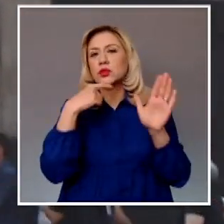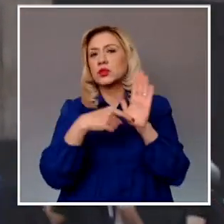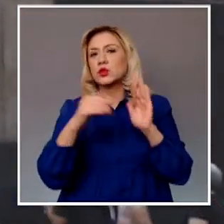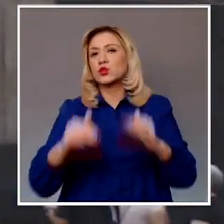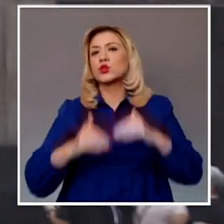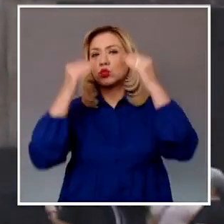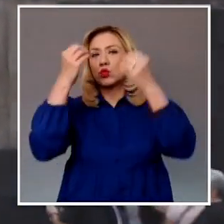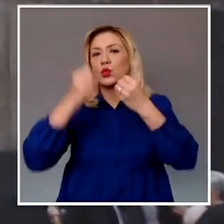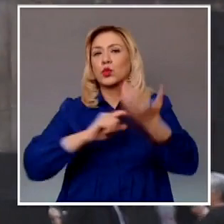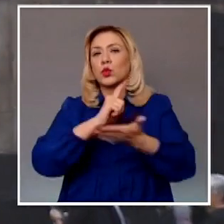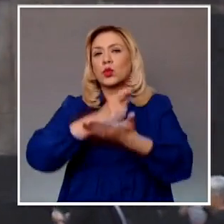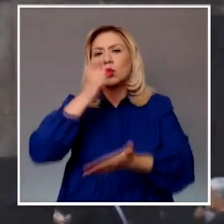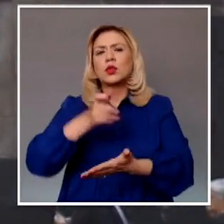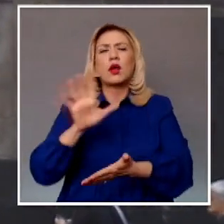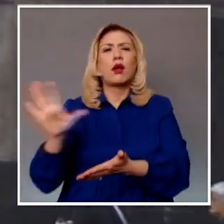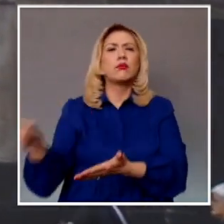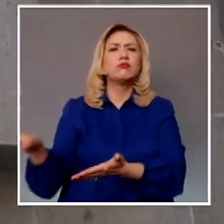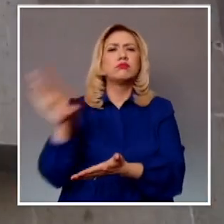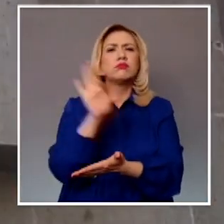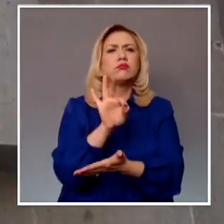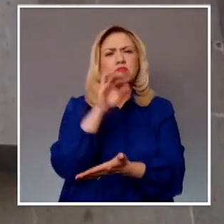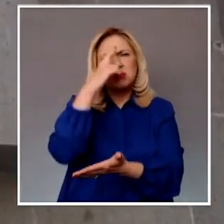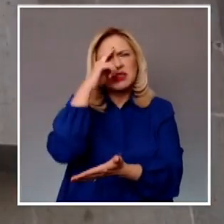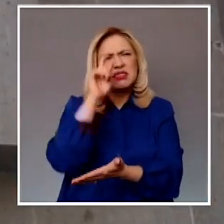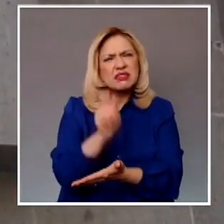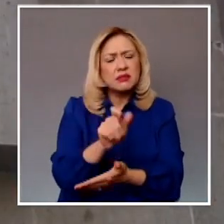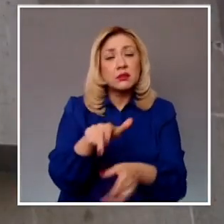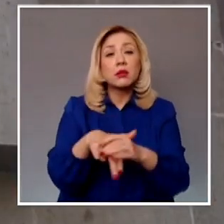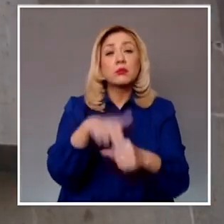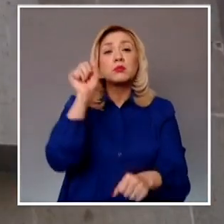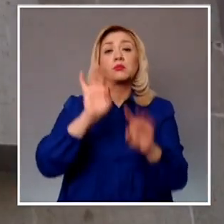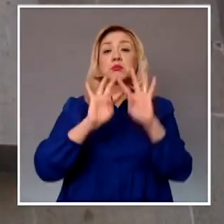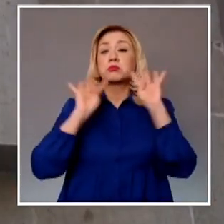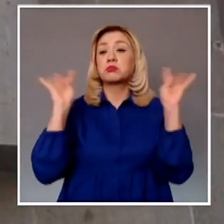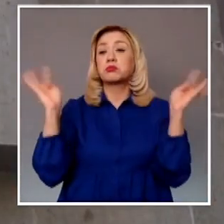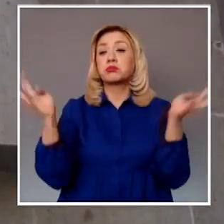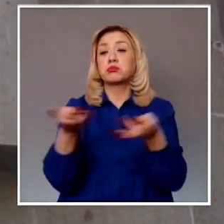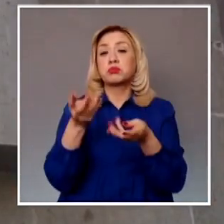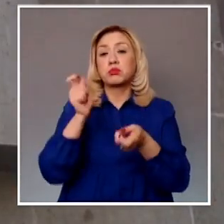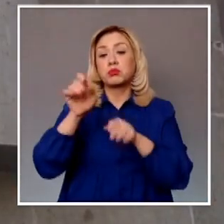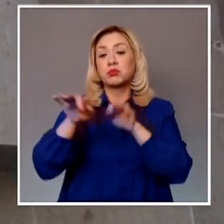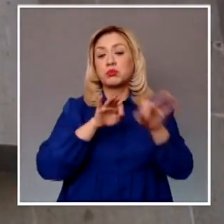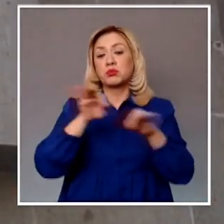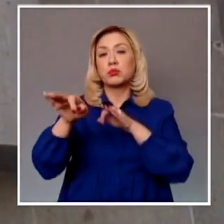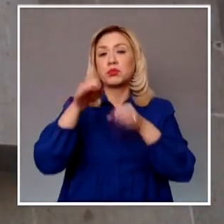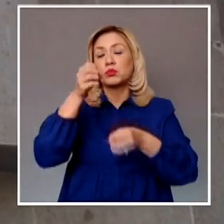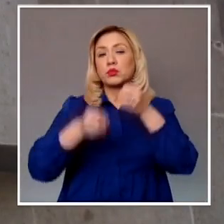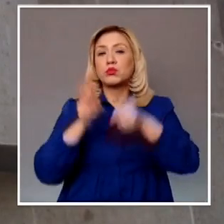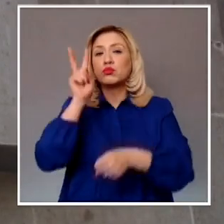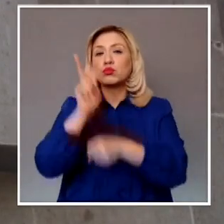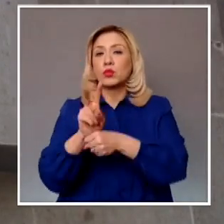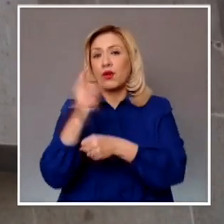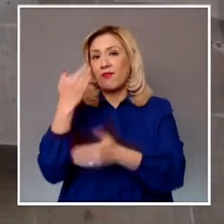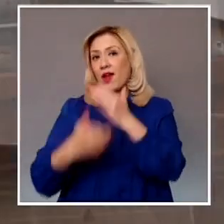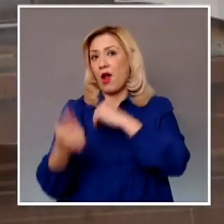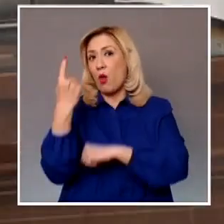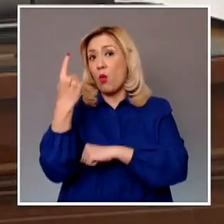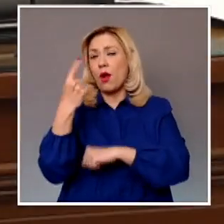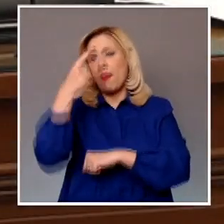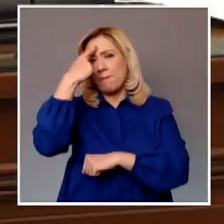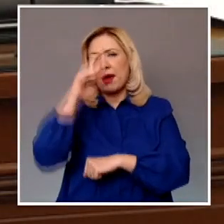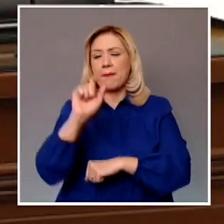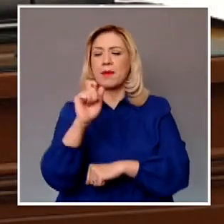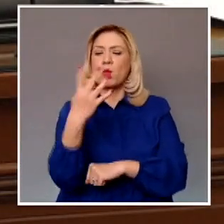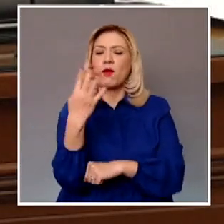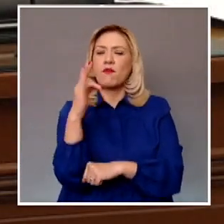designación de una consejera o consejero de la Judicatura Federal, quien desempeñará el cargo del 24 de febrero de 2024